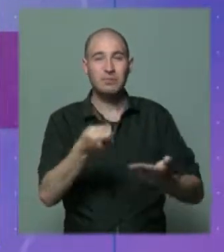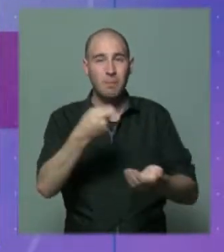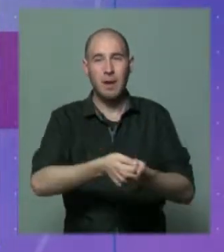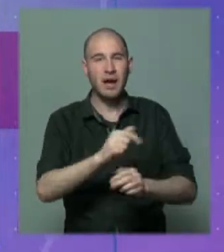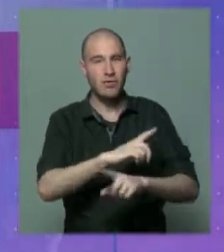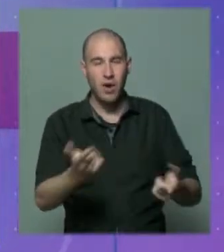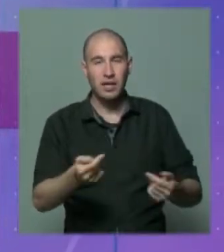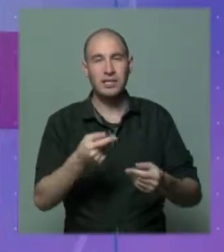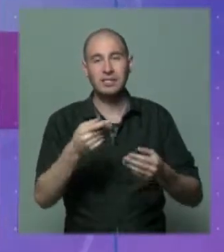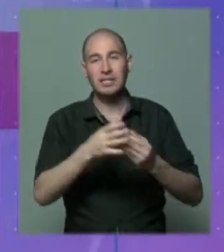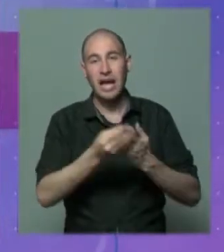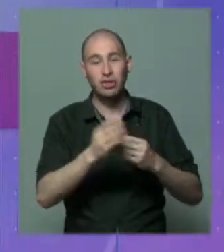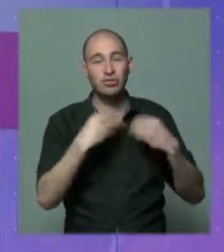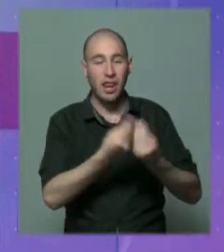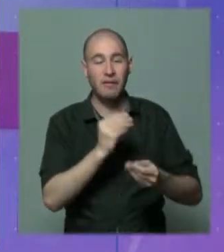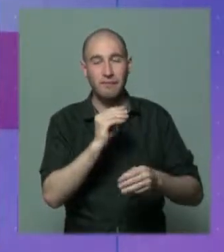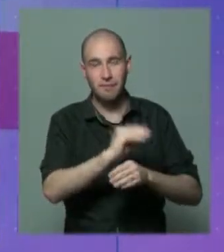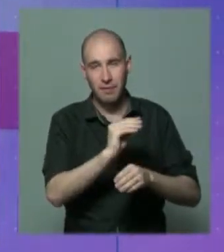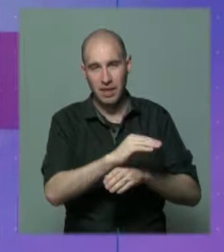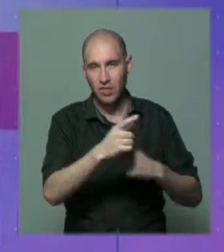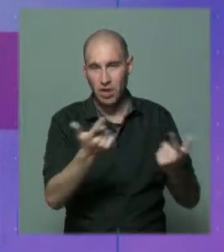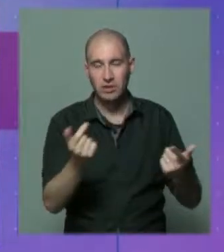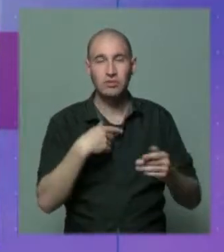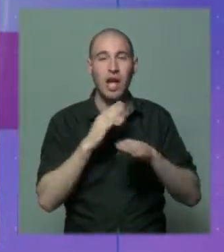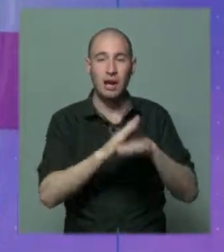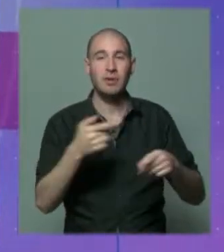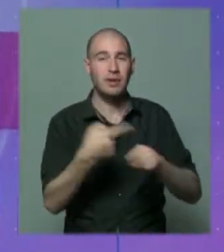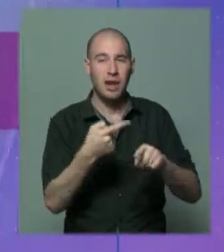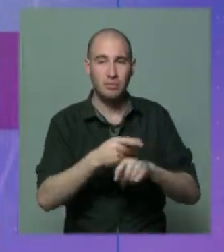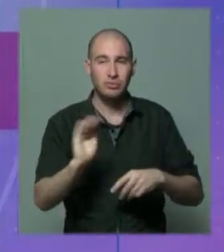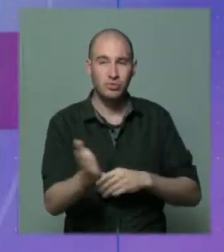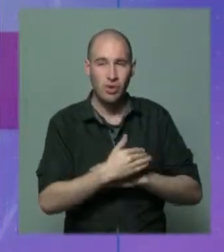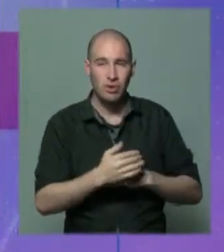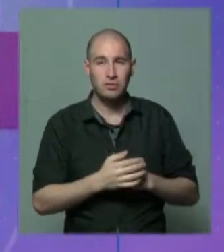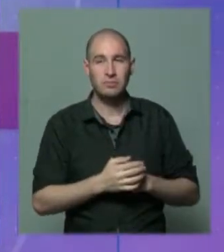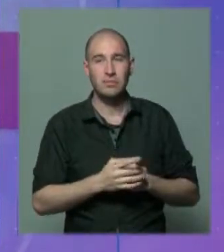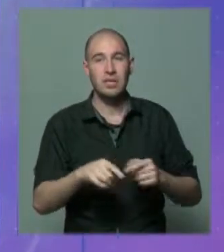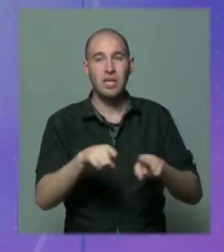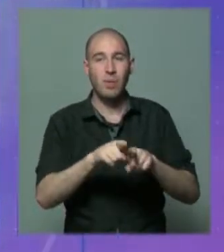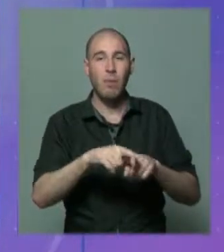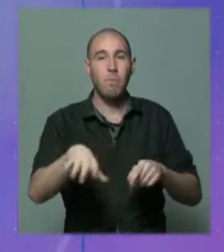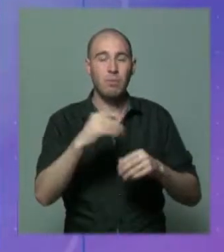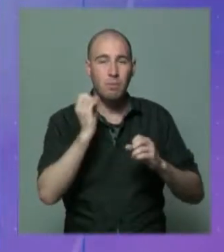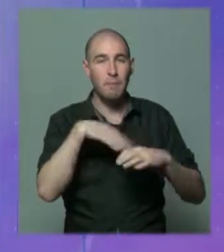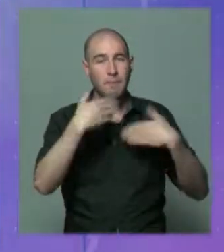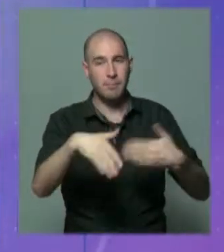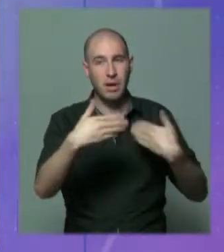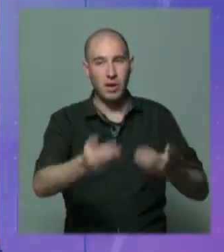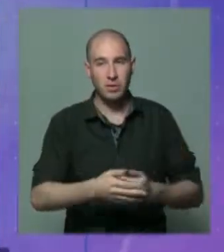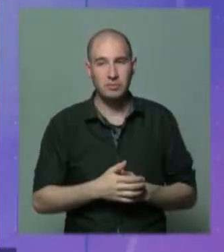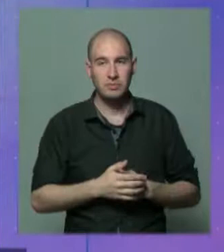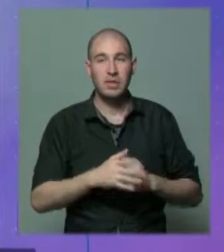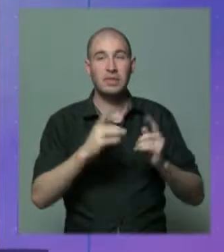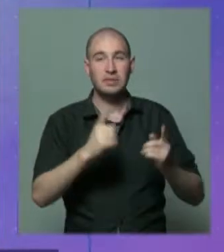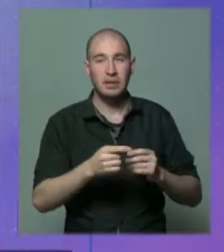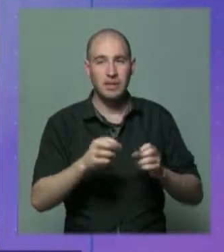no se llega a la canasta familiar y en ese sentido acompañando todos los reclamos que vayan en consonancia con que el pueblo esté en mejores condiciones y se